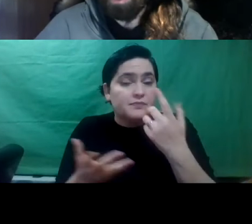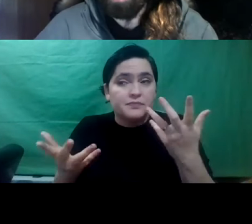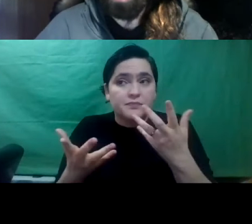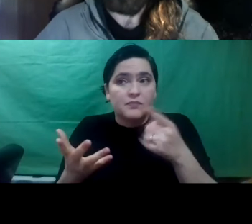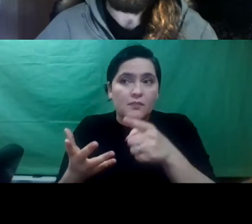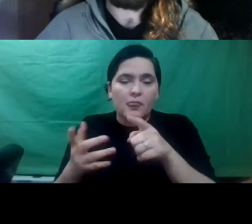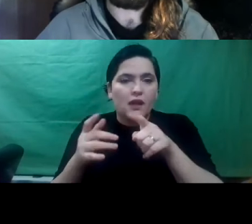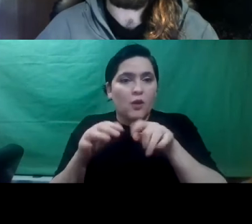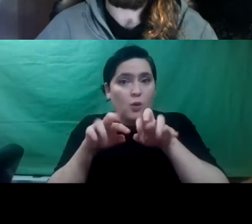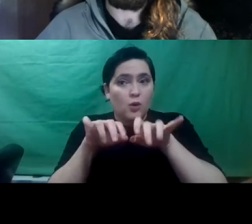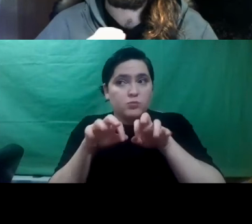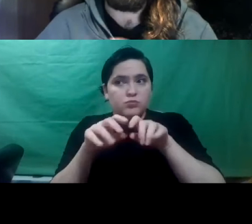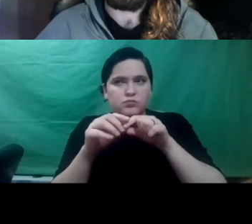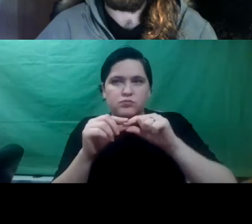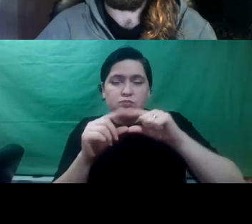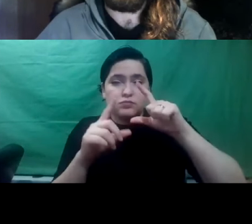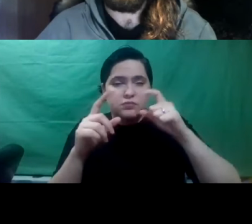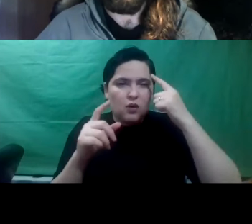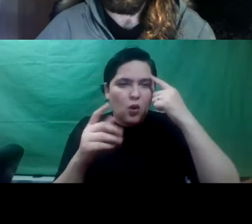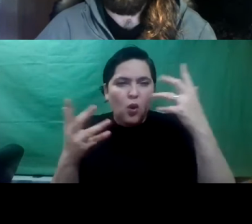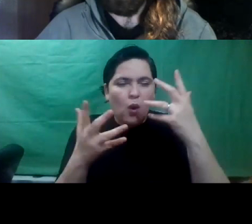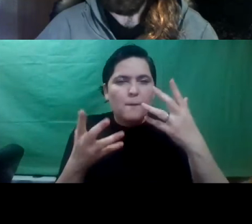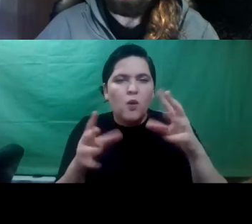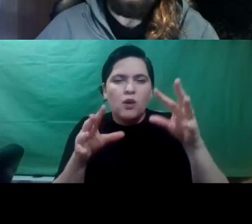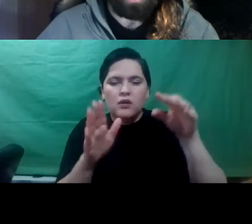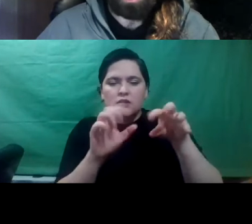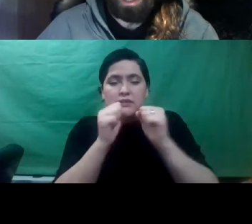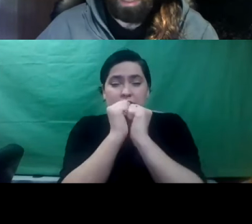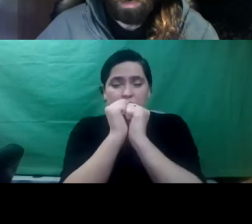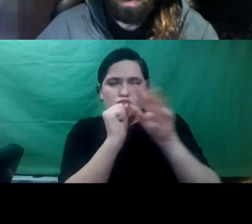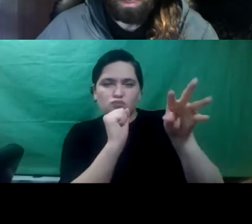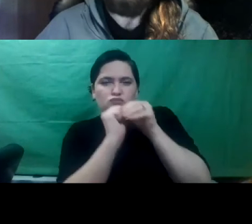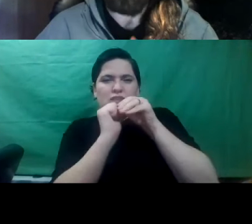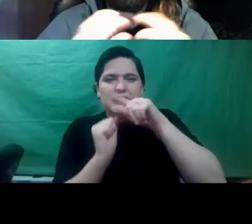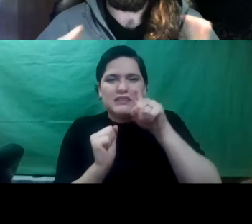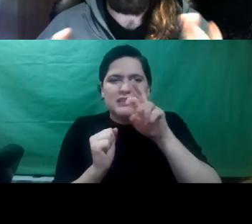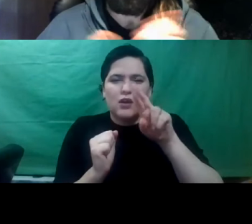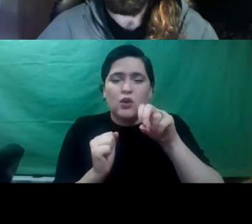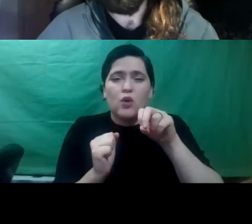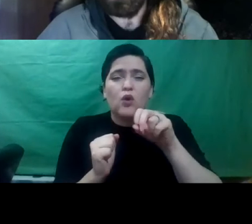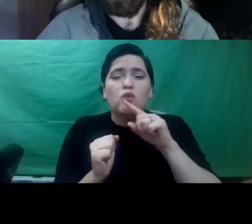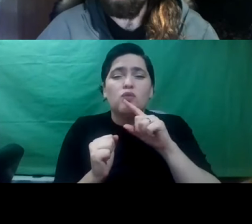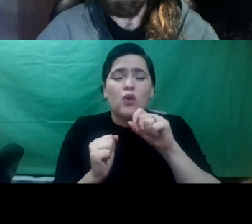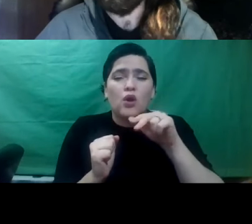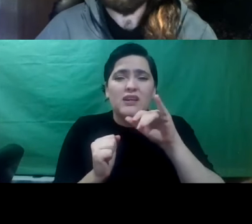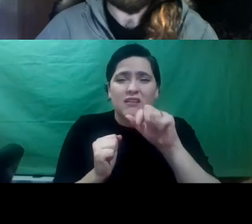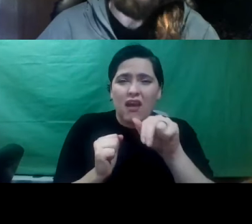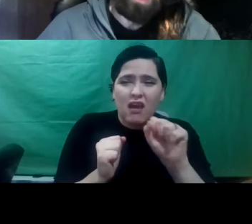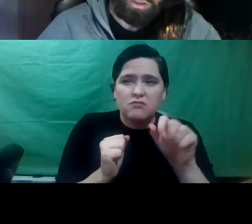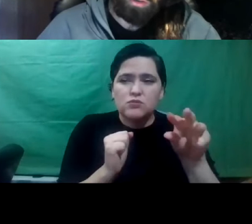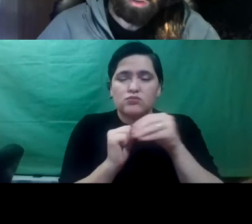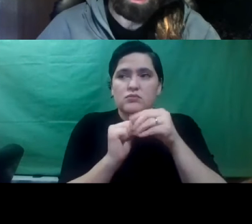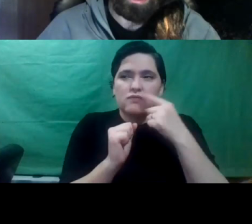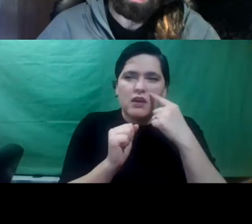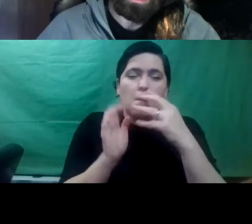modelo computacional del efecto de la activación del receptor de serotonina en el cerebro. Este modelo se llama Dynamic Mean-Field, que dentro de los modelos que les mostré anteriormente es